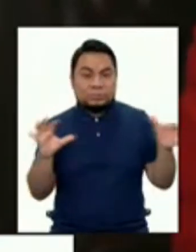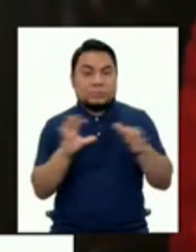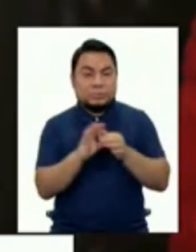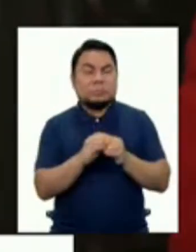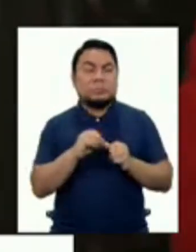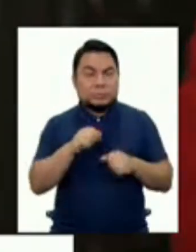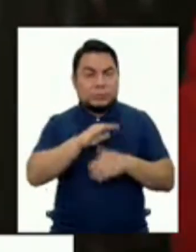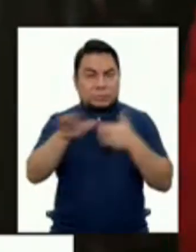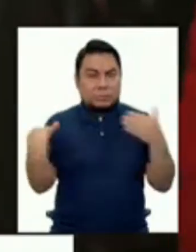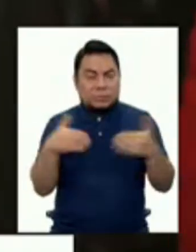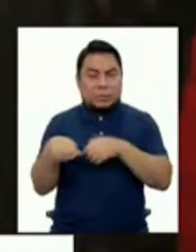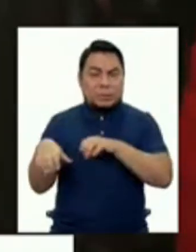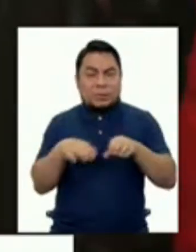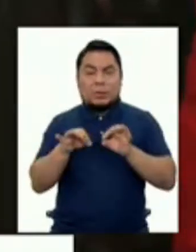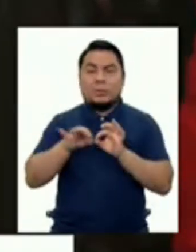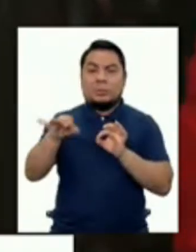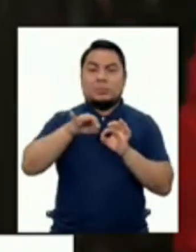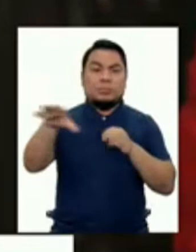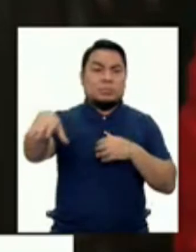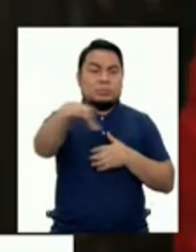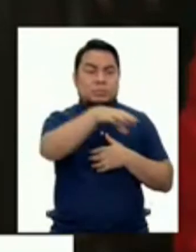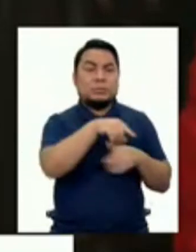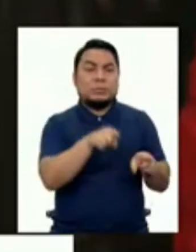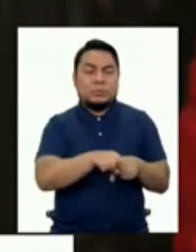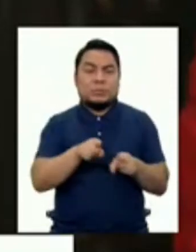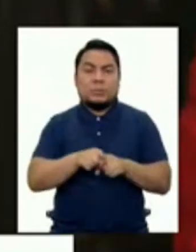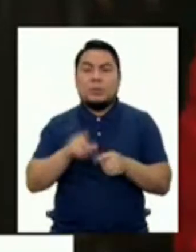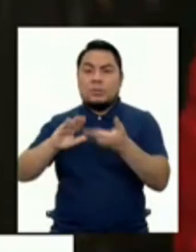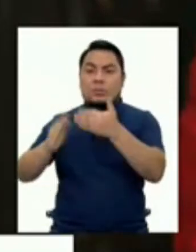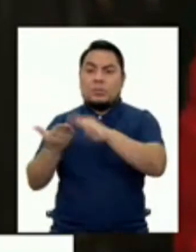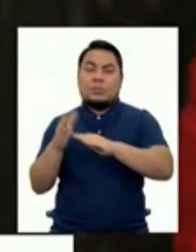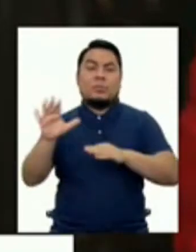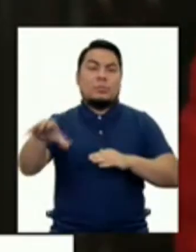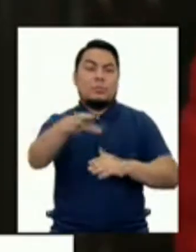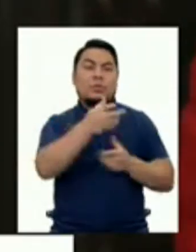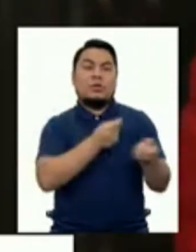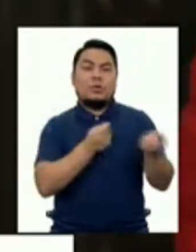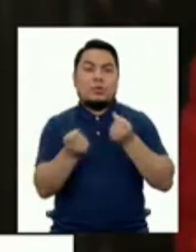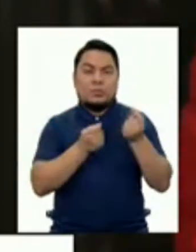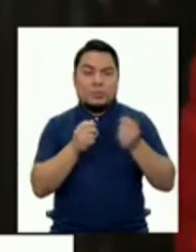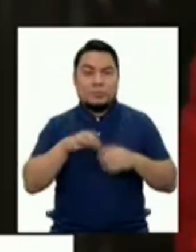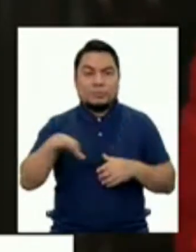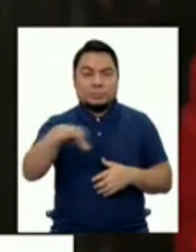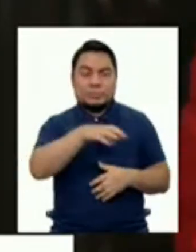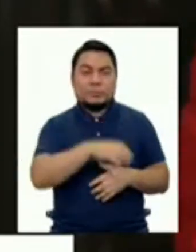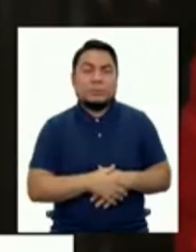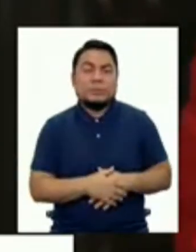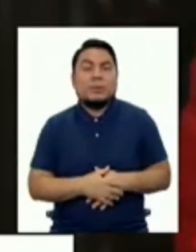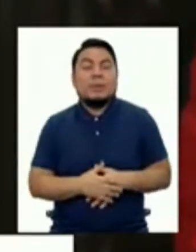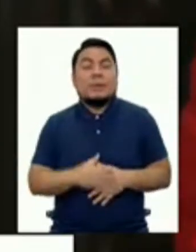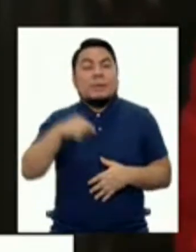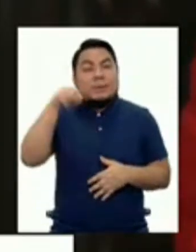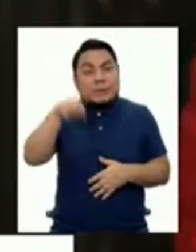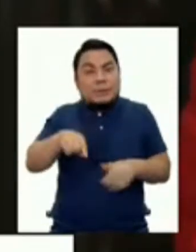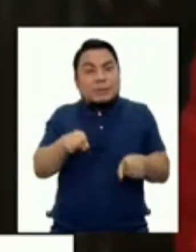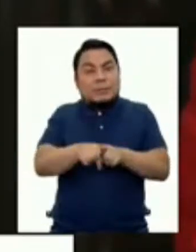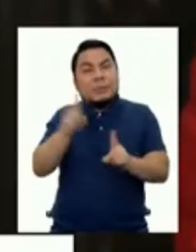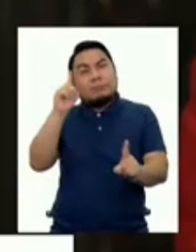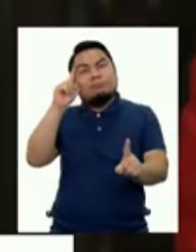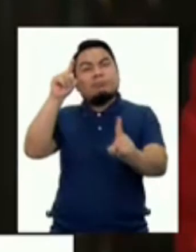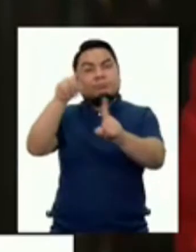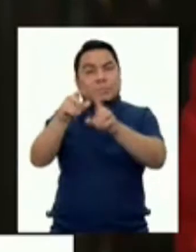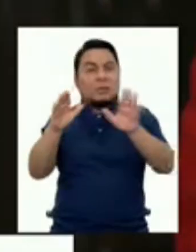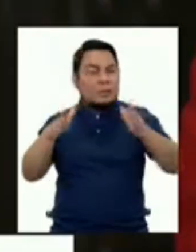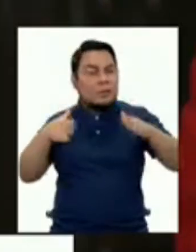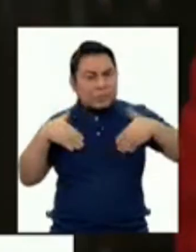los gobiernos regionales, así como con las mancomunidades de los gobiernos locales. Esto también con la finalidad de que